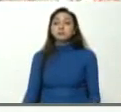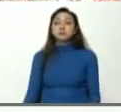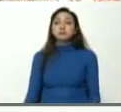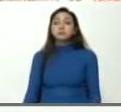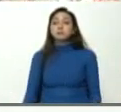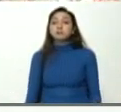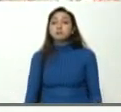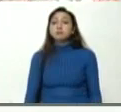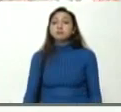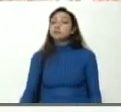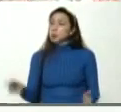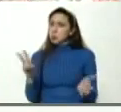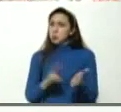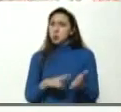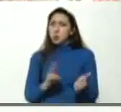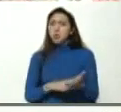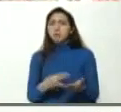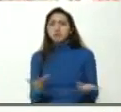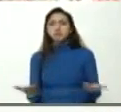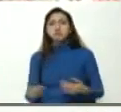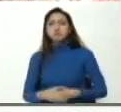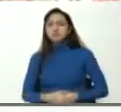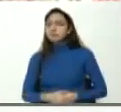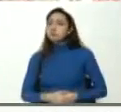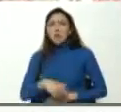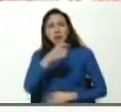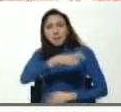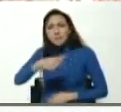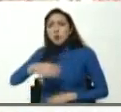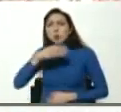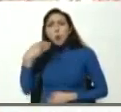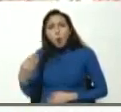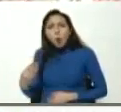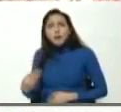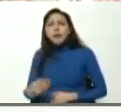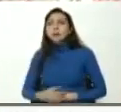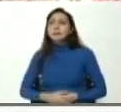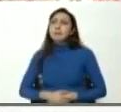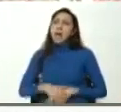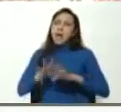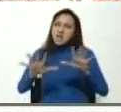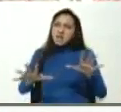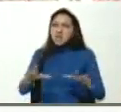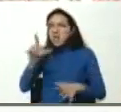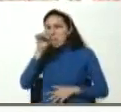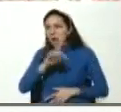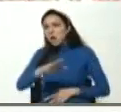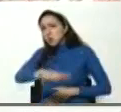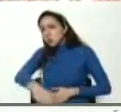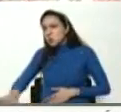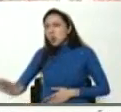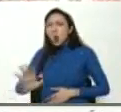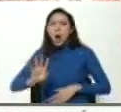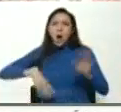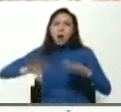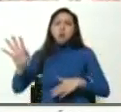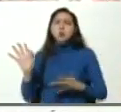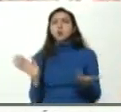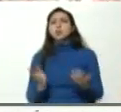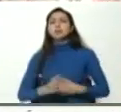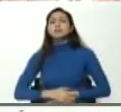de verdad para aquellos que son muy jóvenes que tienen 10 años 14 20 años